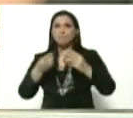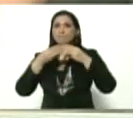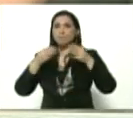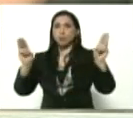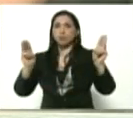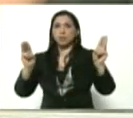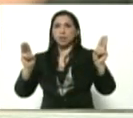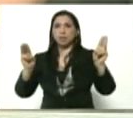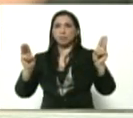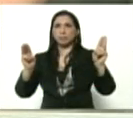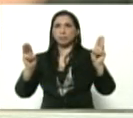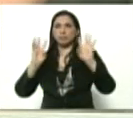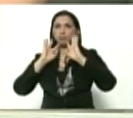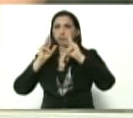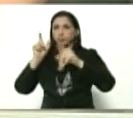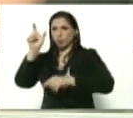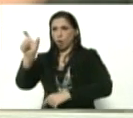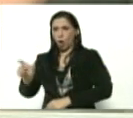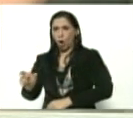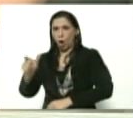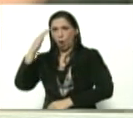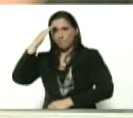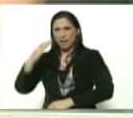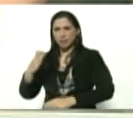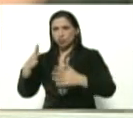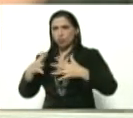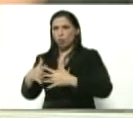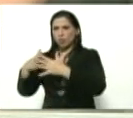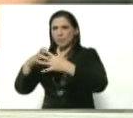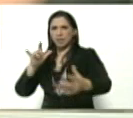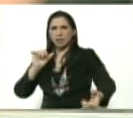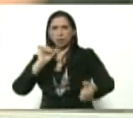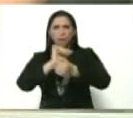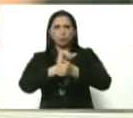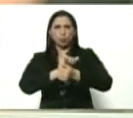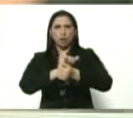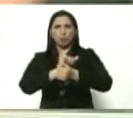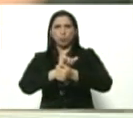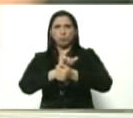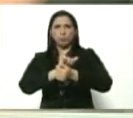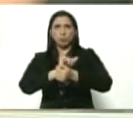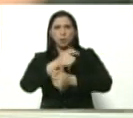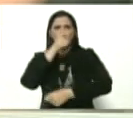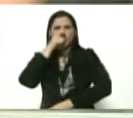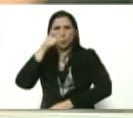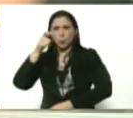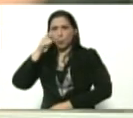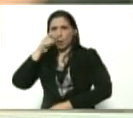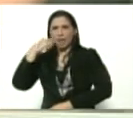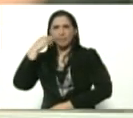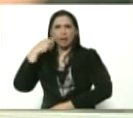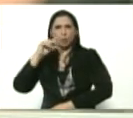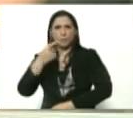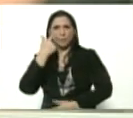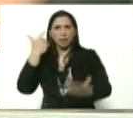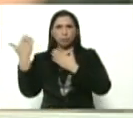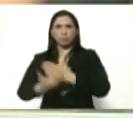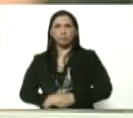da este marín norteamericano capturado por la operación Negro Primero.